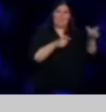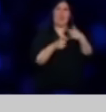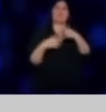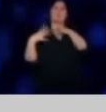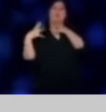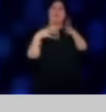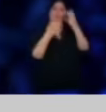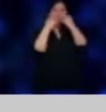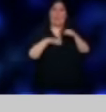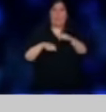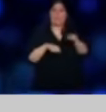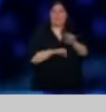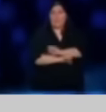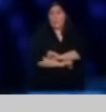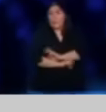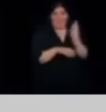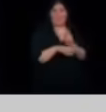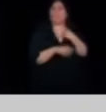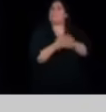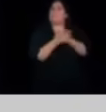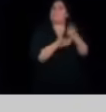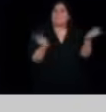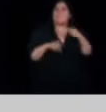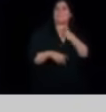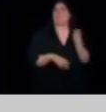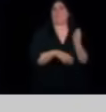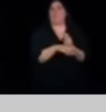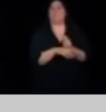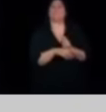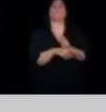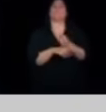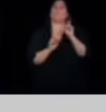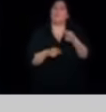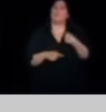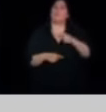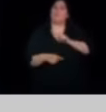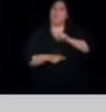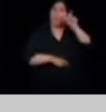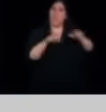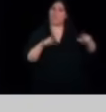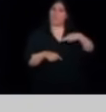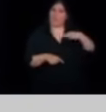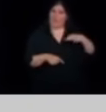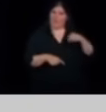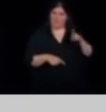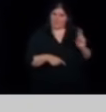veces hay ataques a mujeres y muchas veces también usa términos despectivos justamente